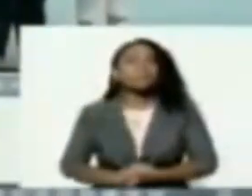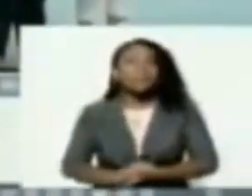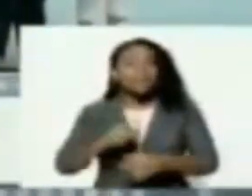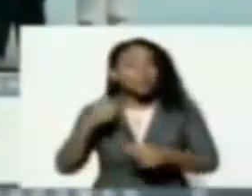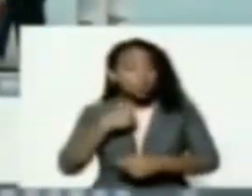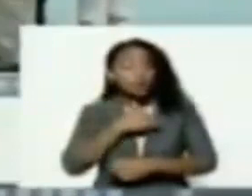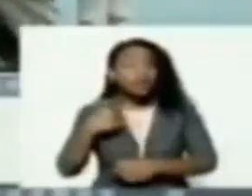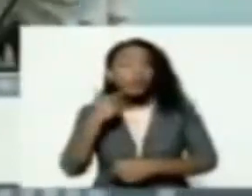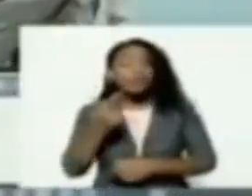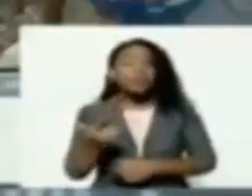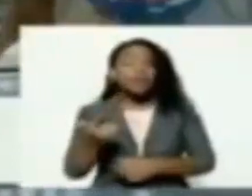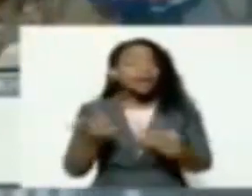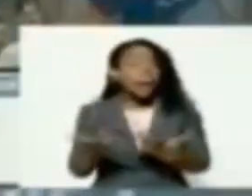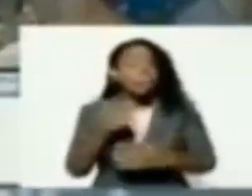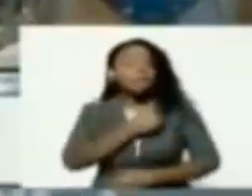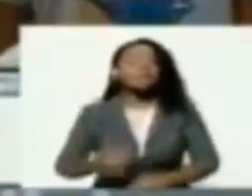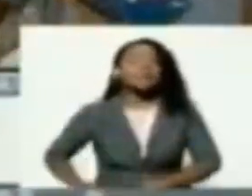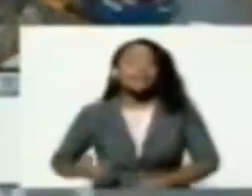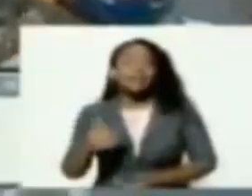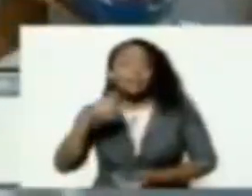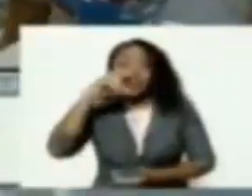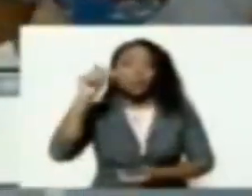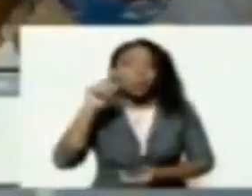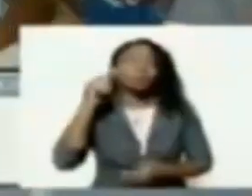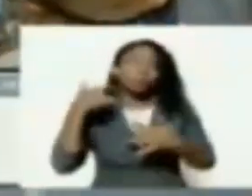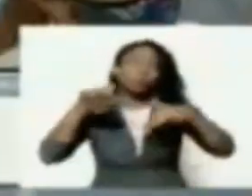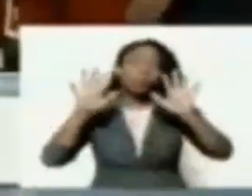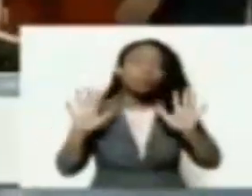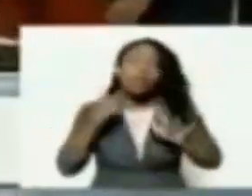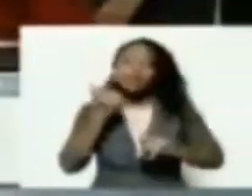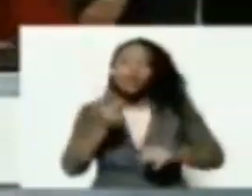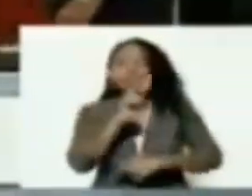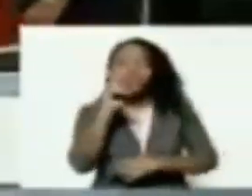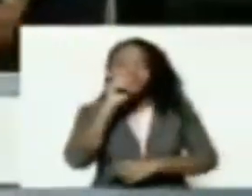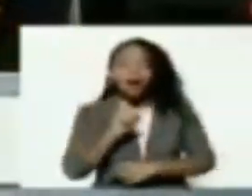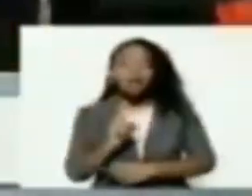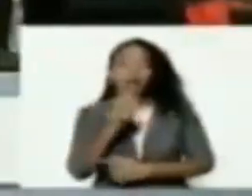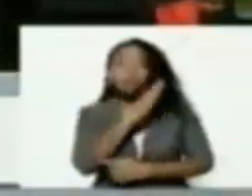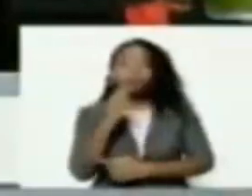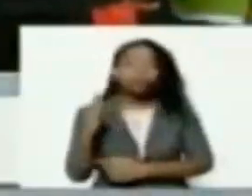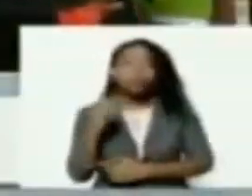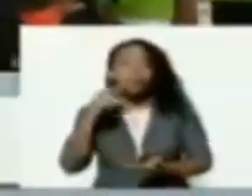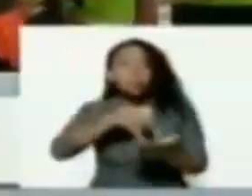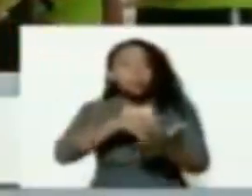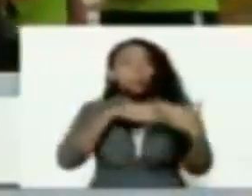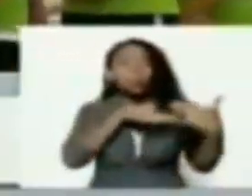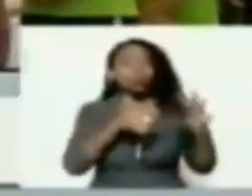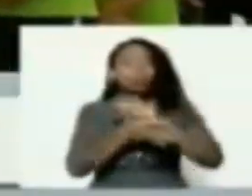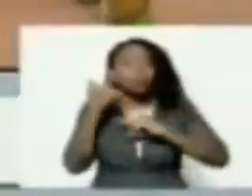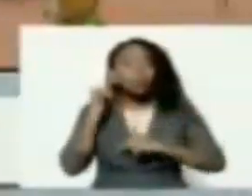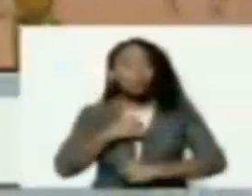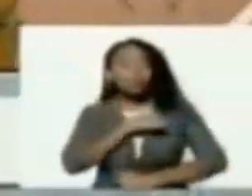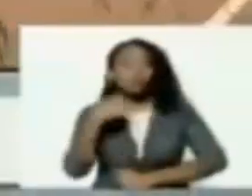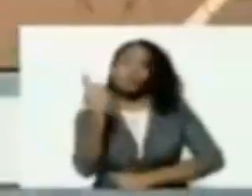bueno, decirle que el presidente Nicolás Maduro Moro, por supuesto, el año pasado decretó los 200 años de la batalla de Carabobo, que era el 2021. Y nosotros